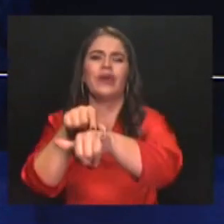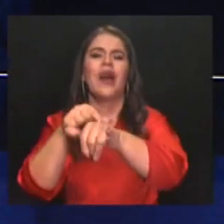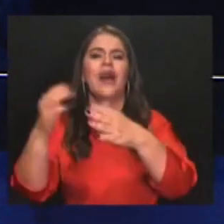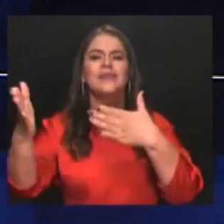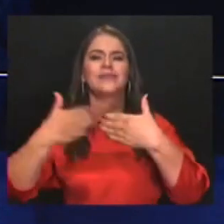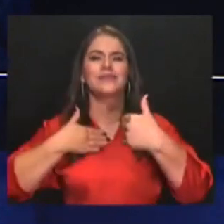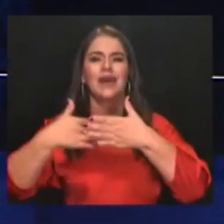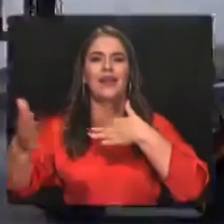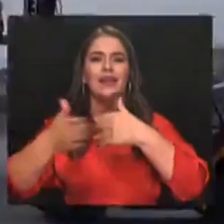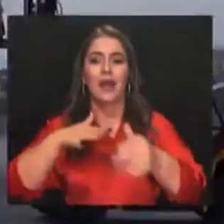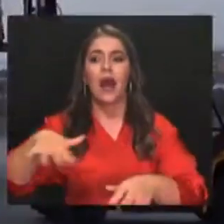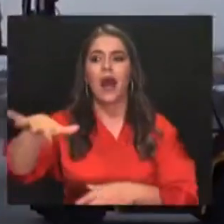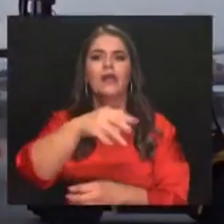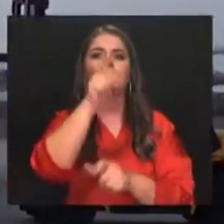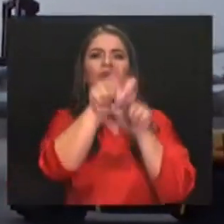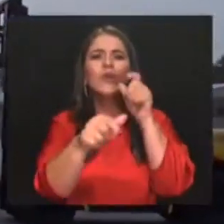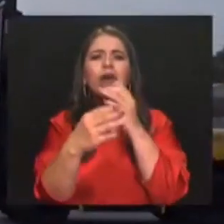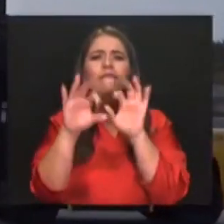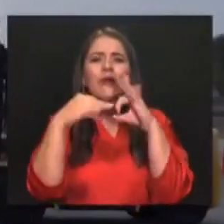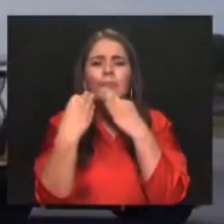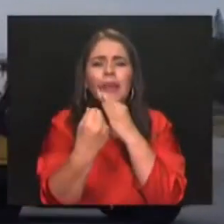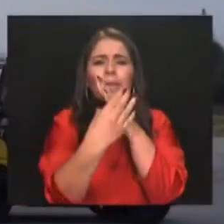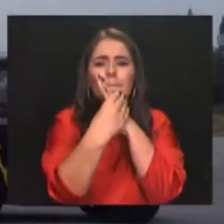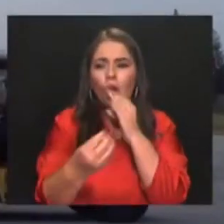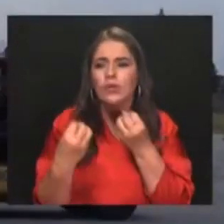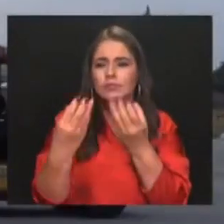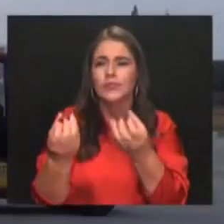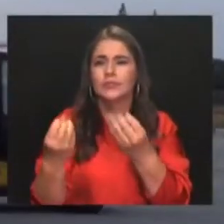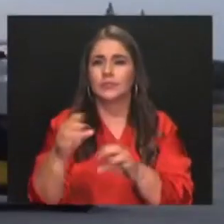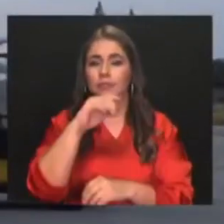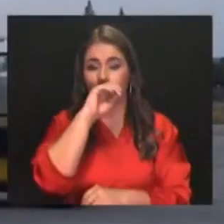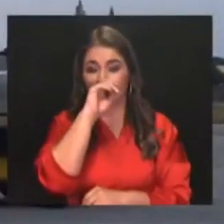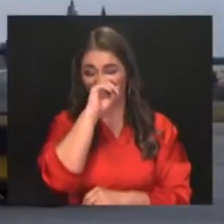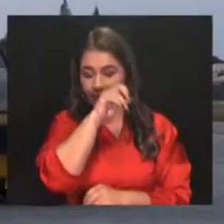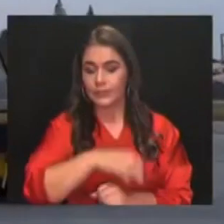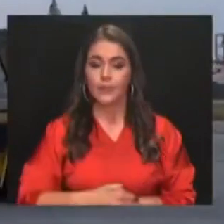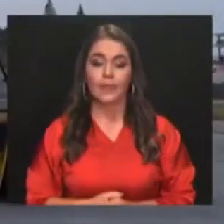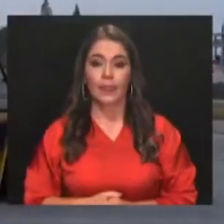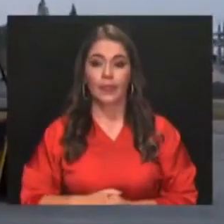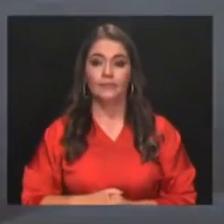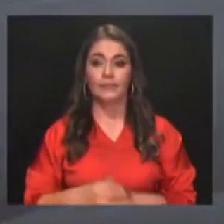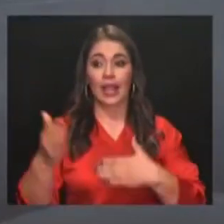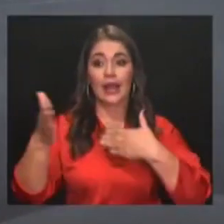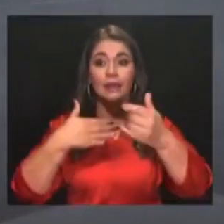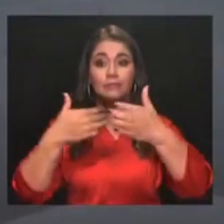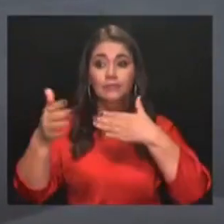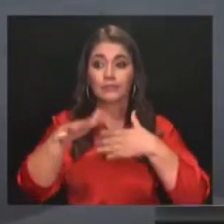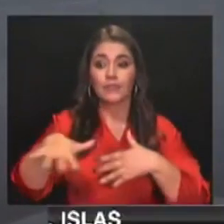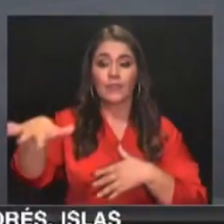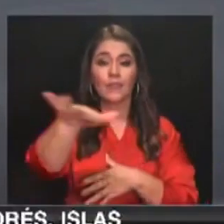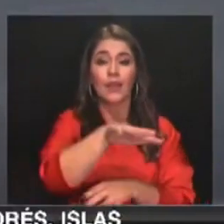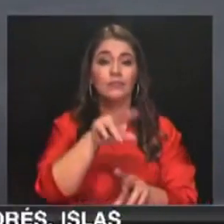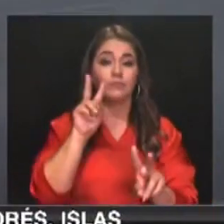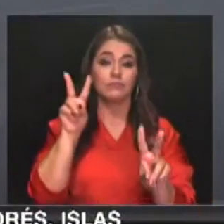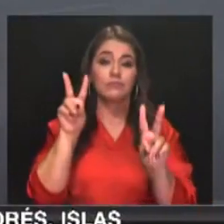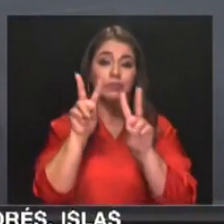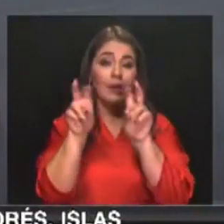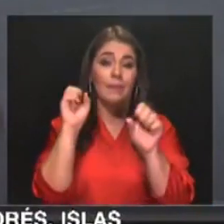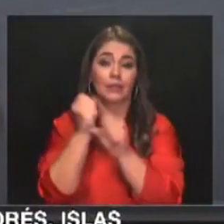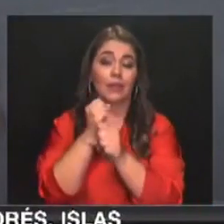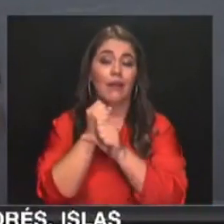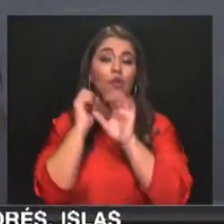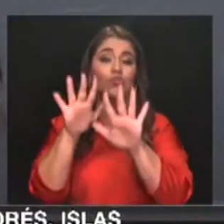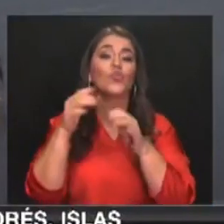Andrés. El 90% de la población de la isla de San Andrés vive del turismo y en esta época de